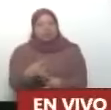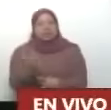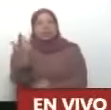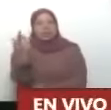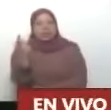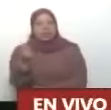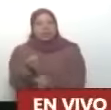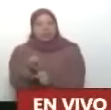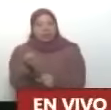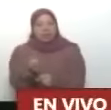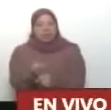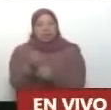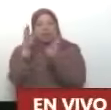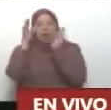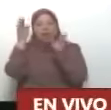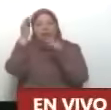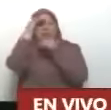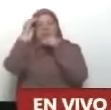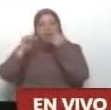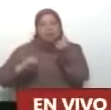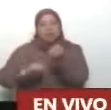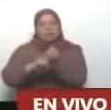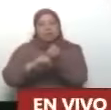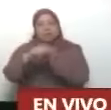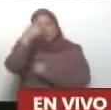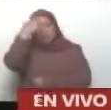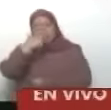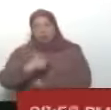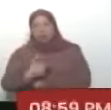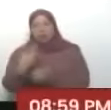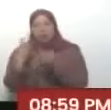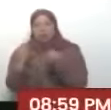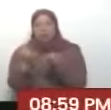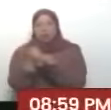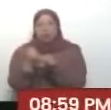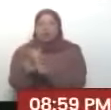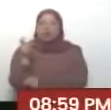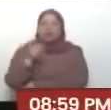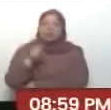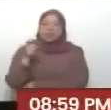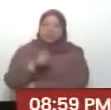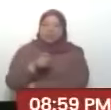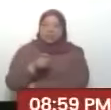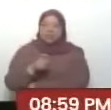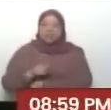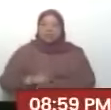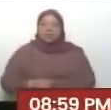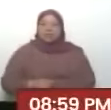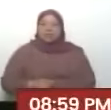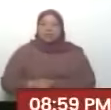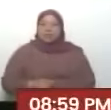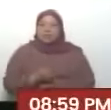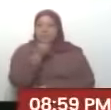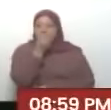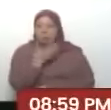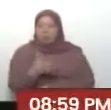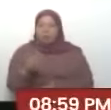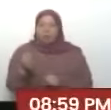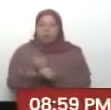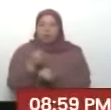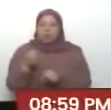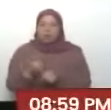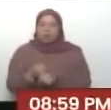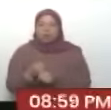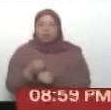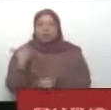falta atender y apoyar personalmente a tanta gente que lo necesita. Sí, presidente. Bueno, nosotros